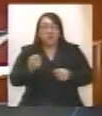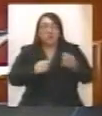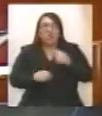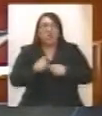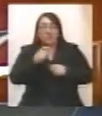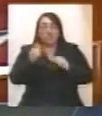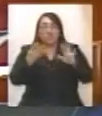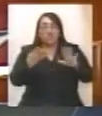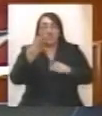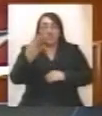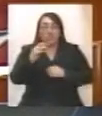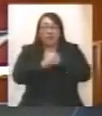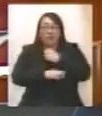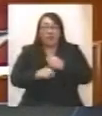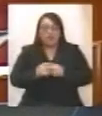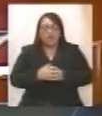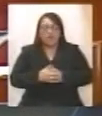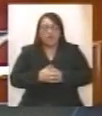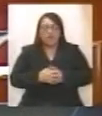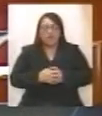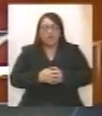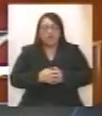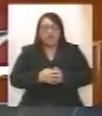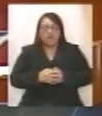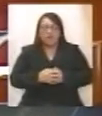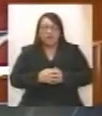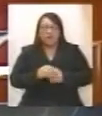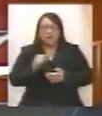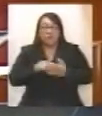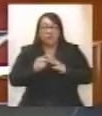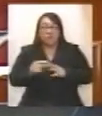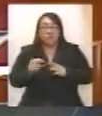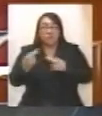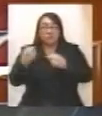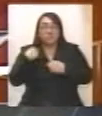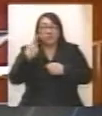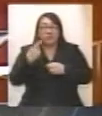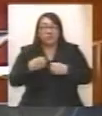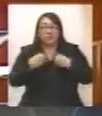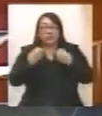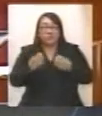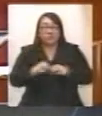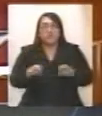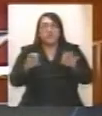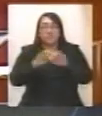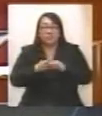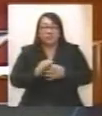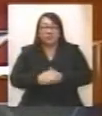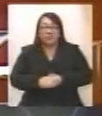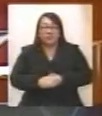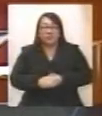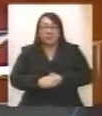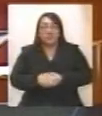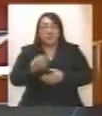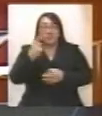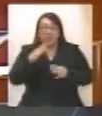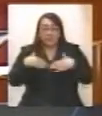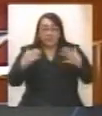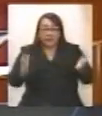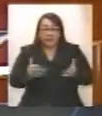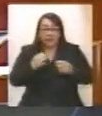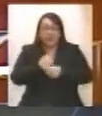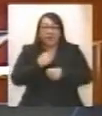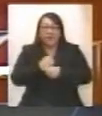de 194 países, por lo que representa una oportunidad inmejorable para impulsar